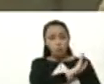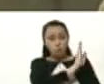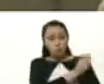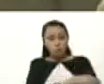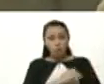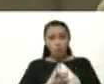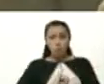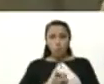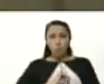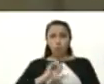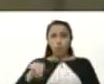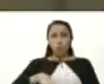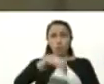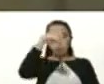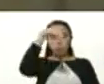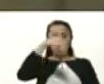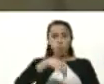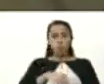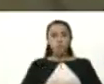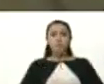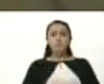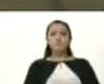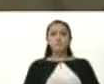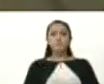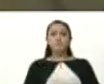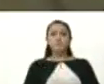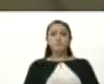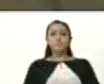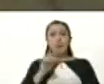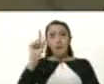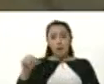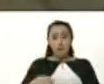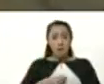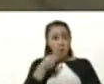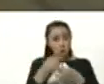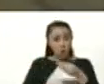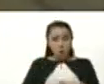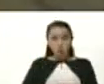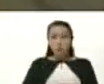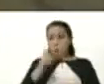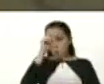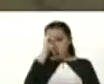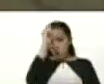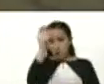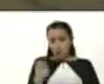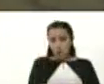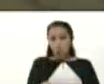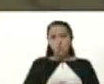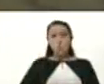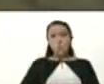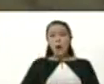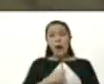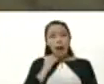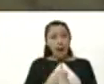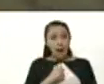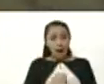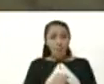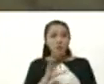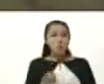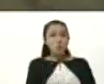identidad nacional, lo que además los hizo merecedores del reconocimiento de su trabajo